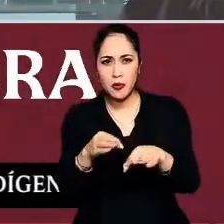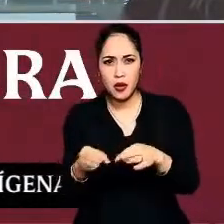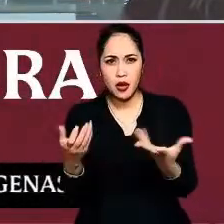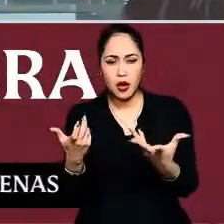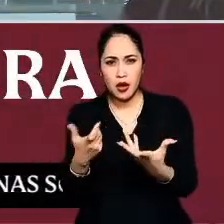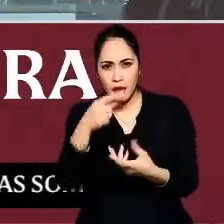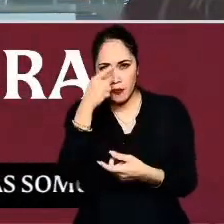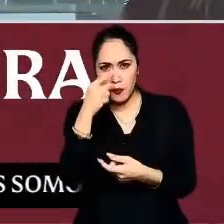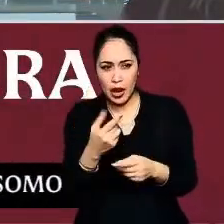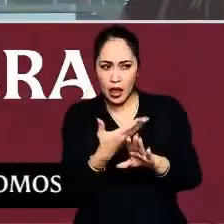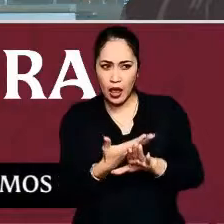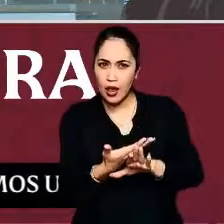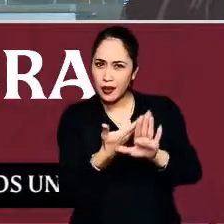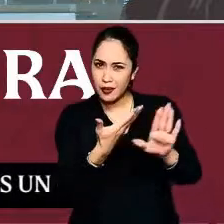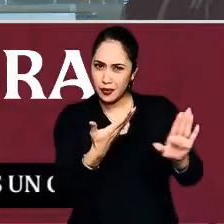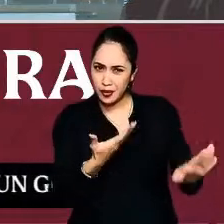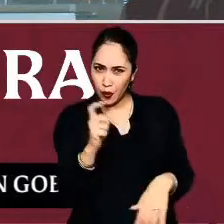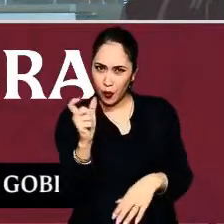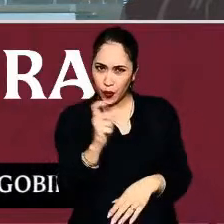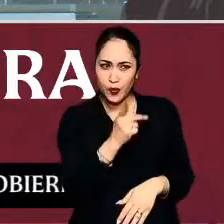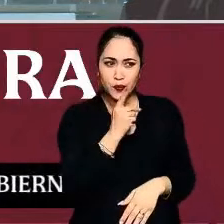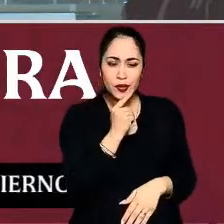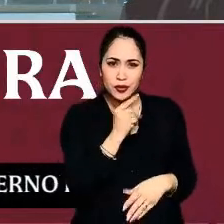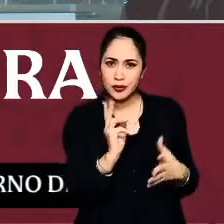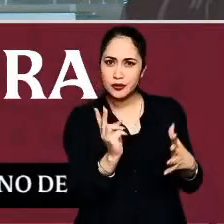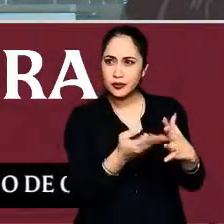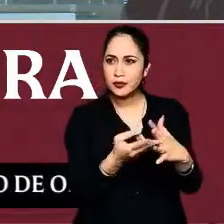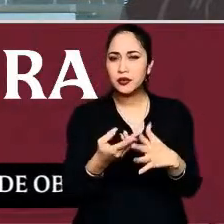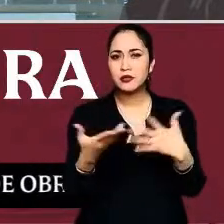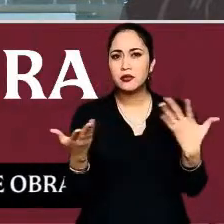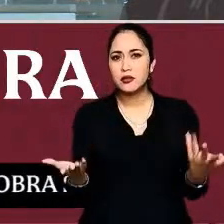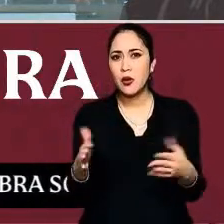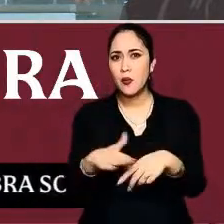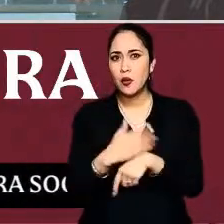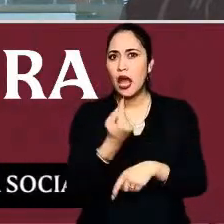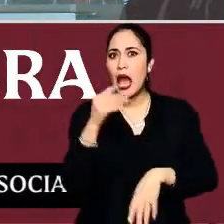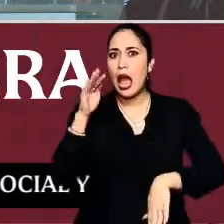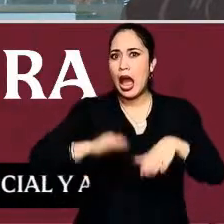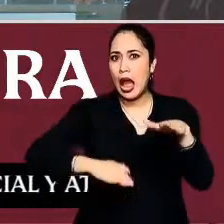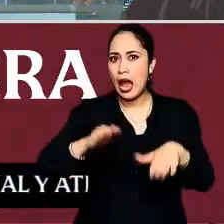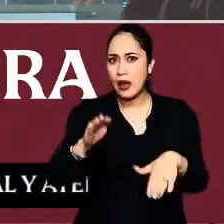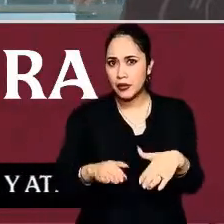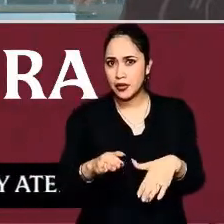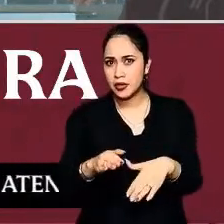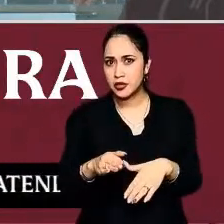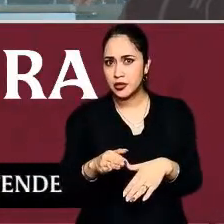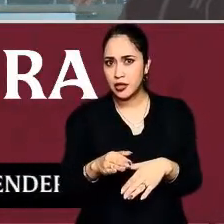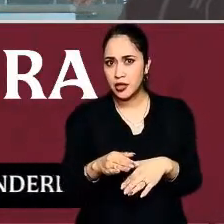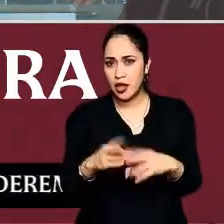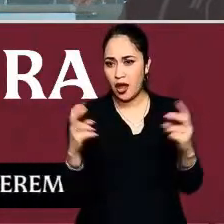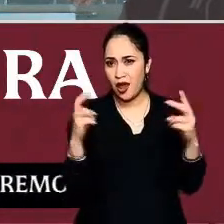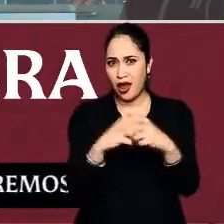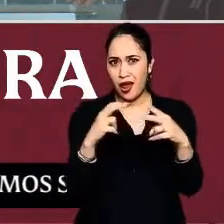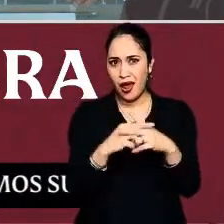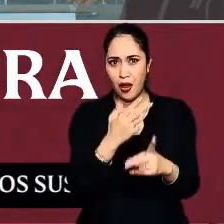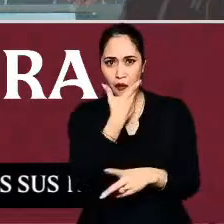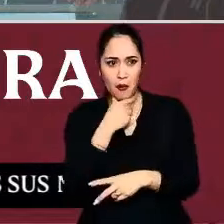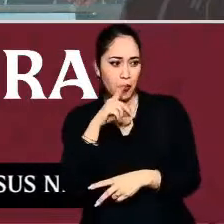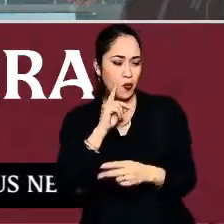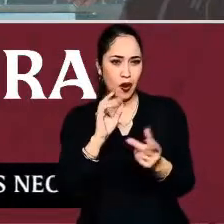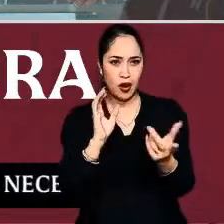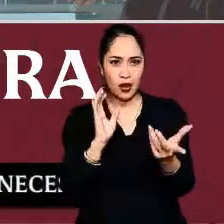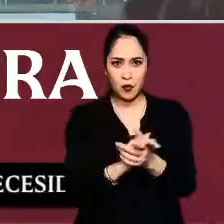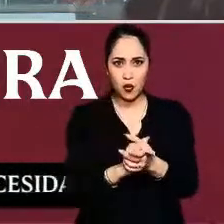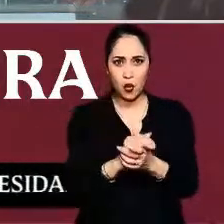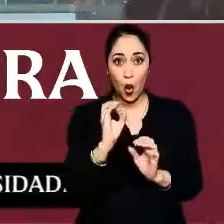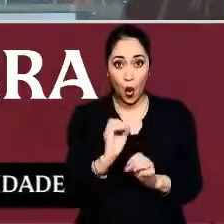esto? La mayoría de los casos tienen que ver con discusiones de pareja y la mayoría de los casos tiene que ver con que el agresor está